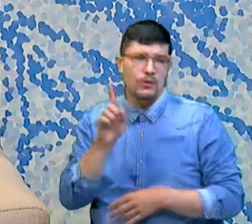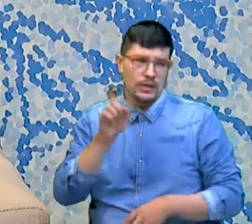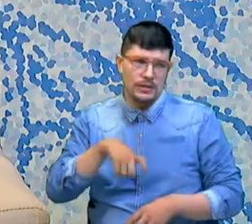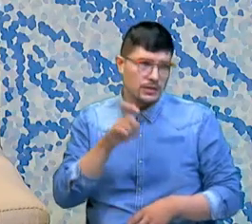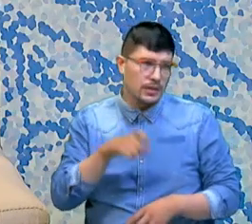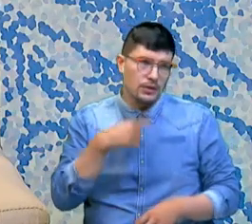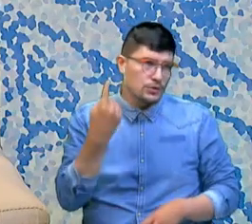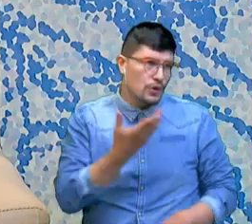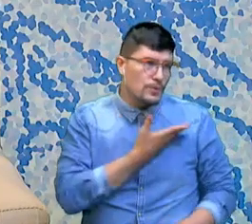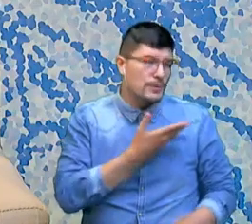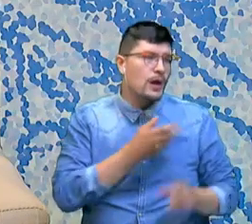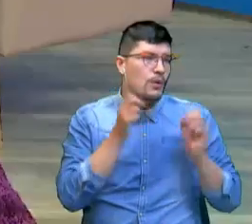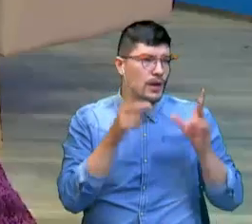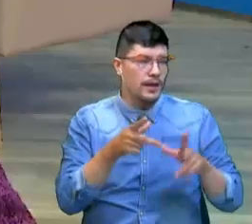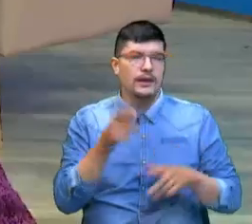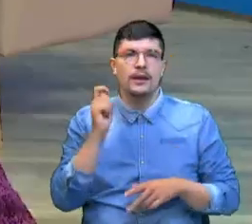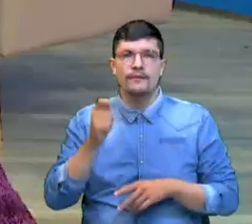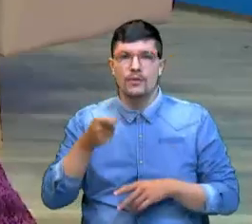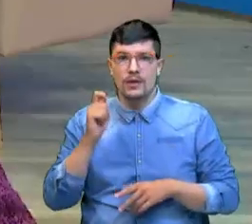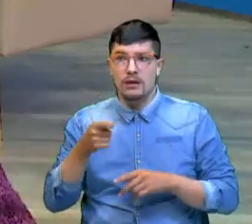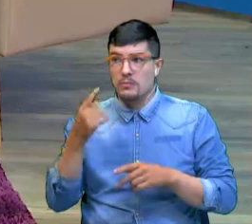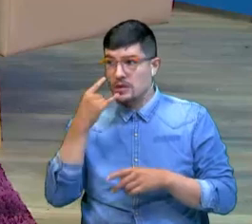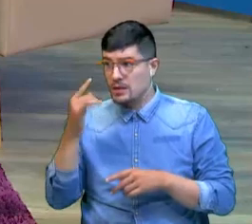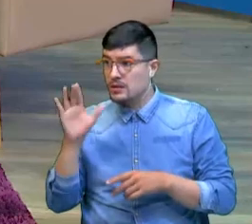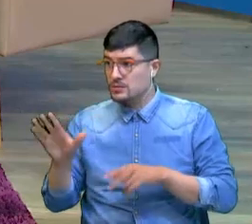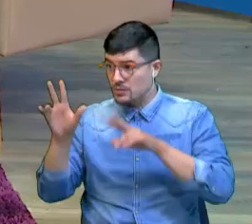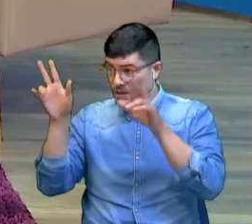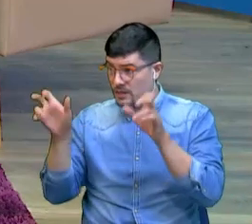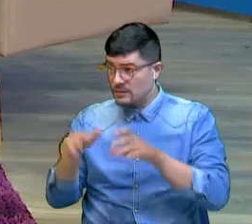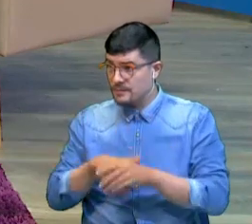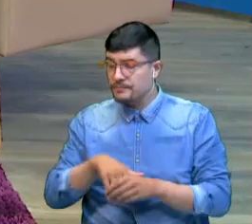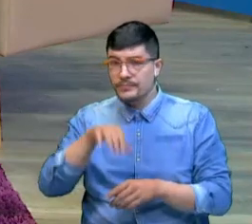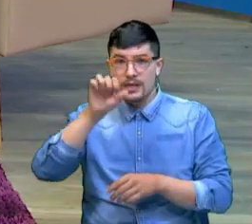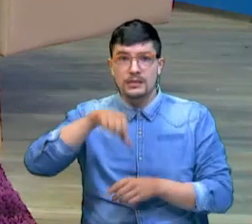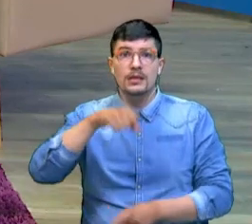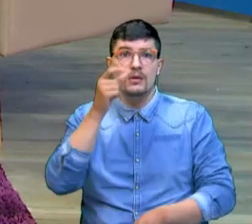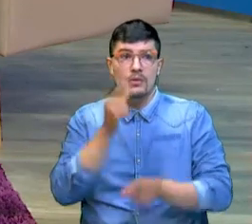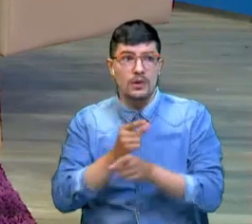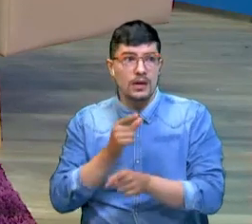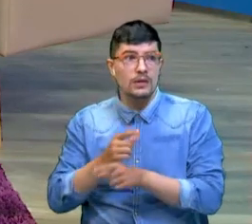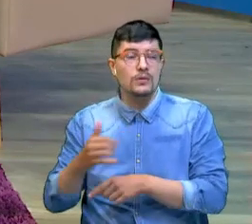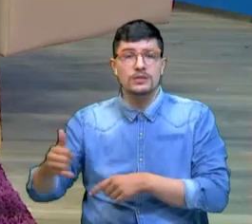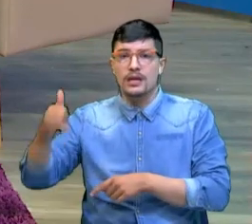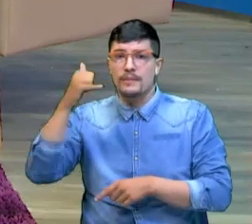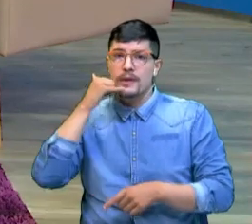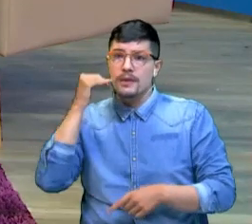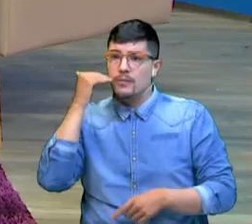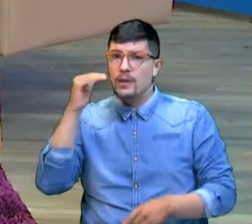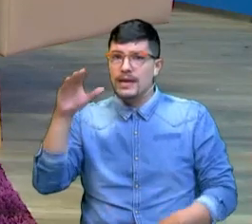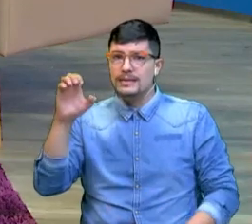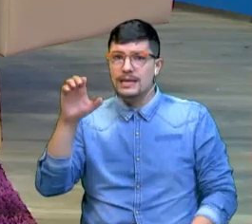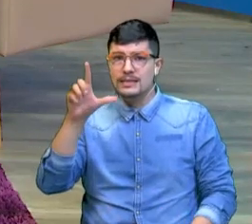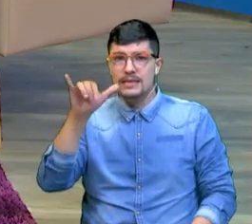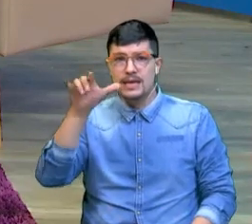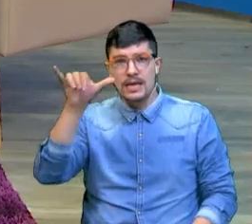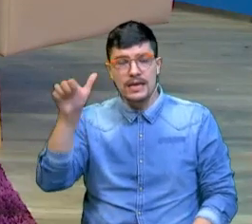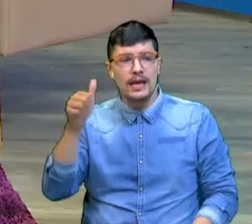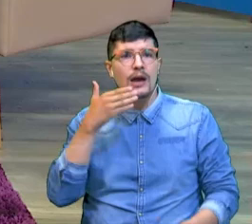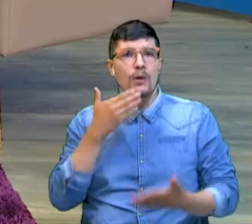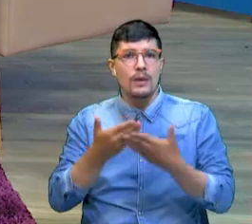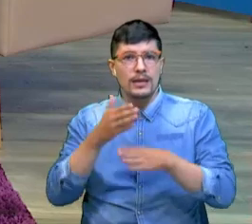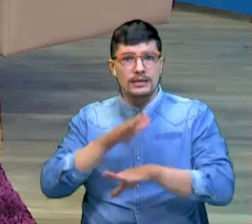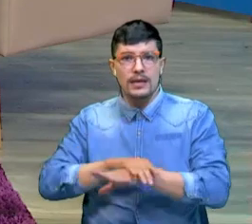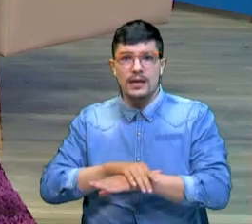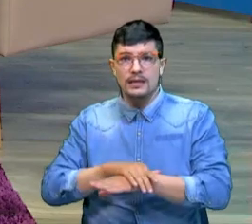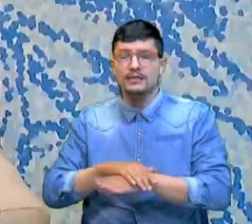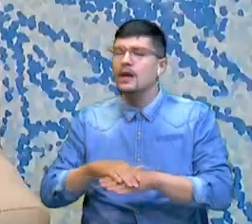mamá. Muy bien, abogado. Muy interesante este tema. Tenemos llamada de la señora Cecilia. Cecilia, buenas tardes. Buenas